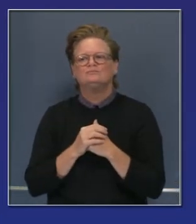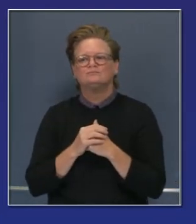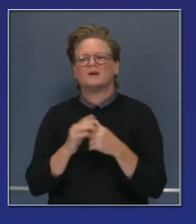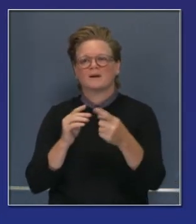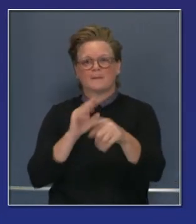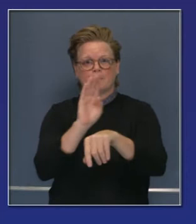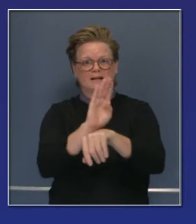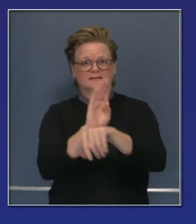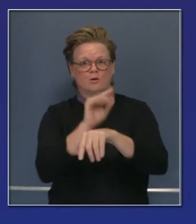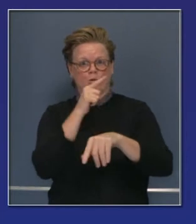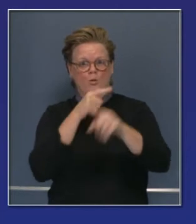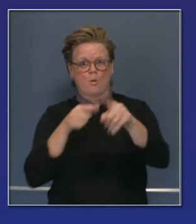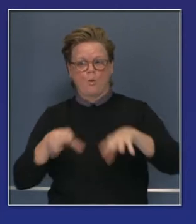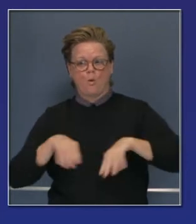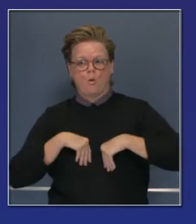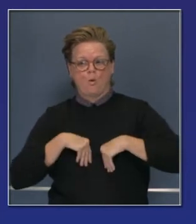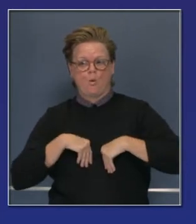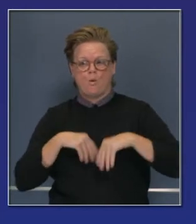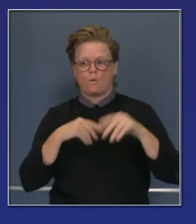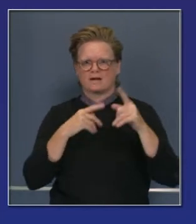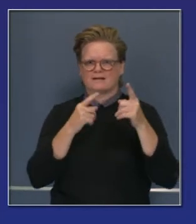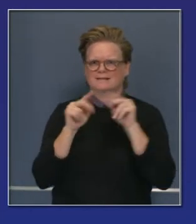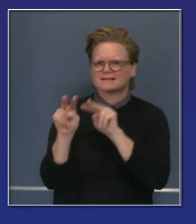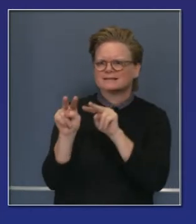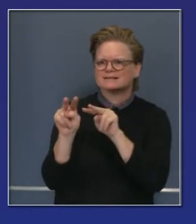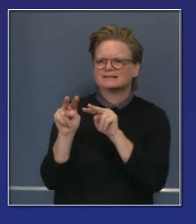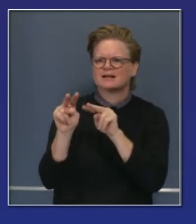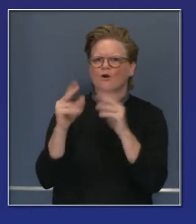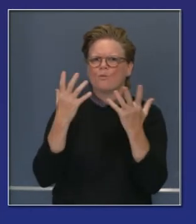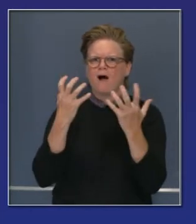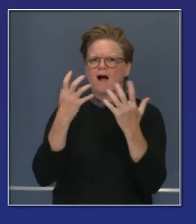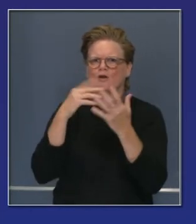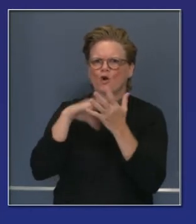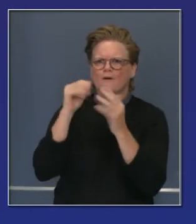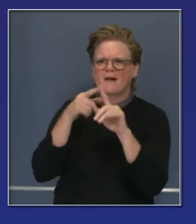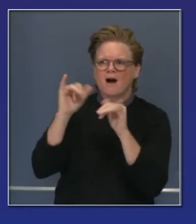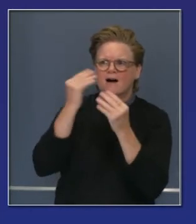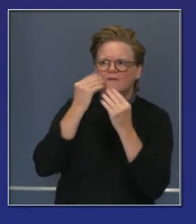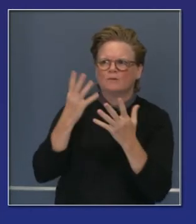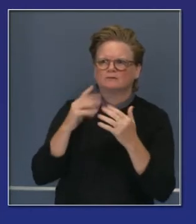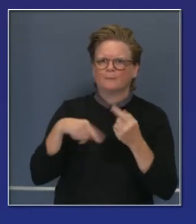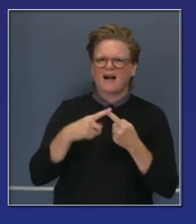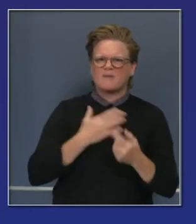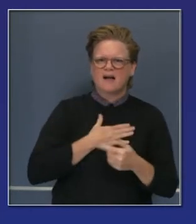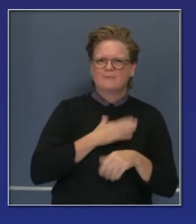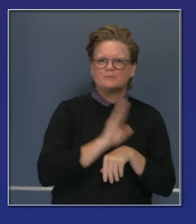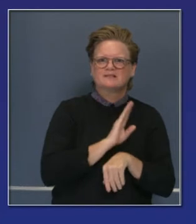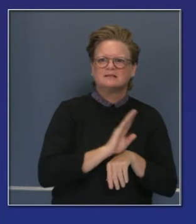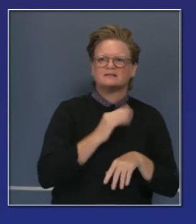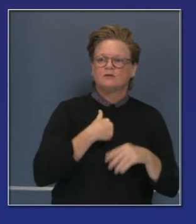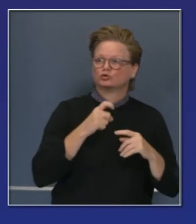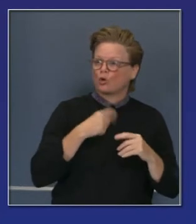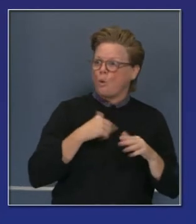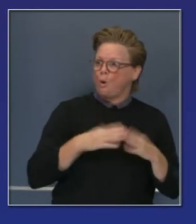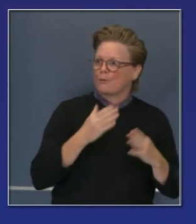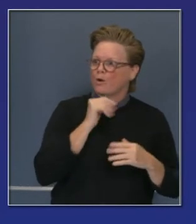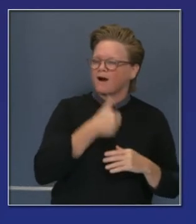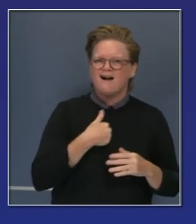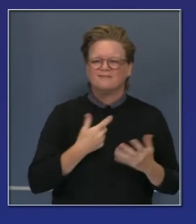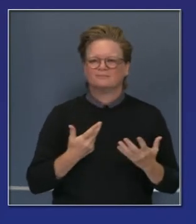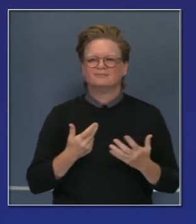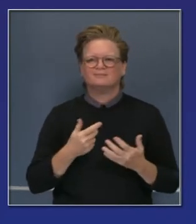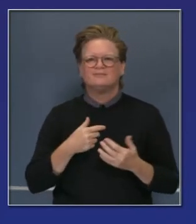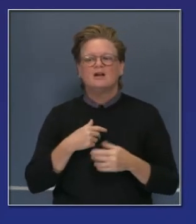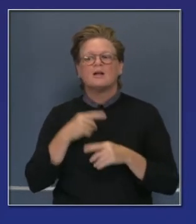infraestructura, a los comercios. Esto ha impulsado estos esfuerzos muy sombríamente, lo que ocurre en